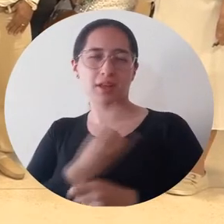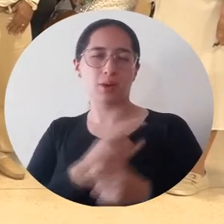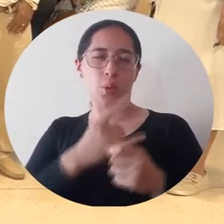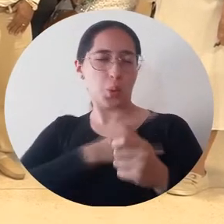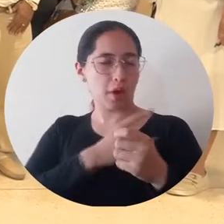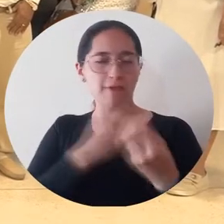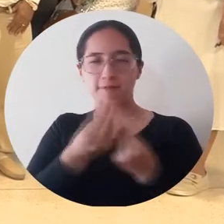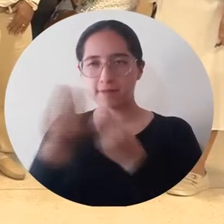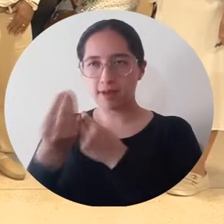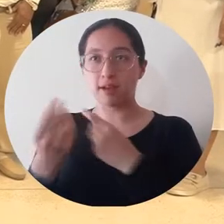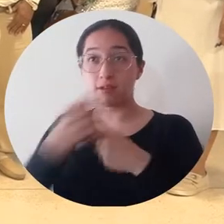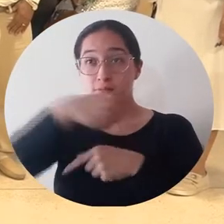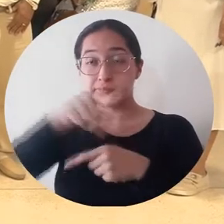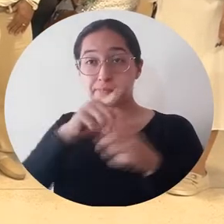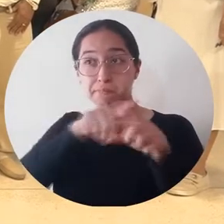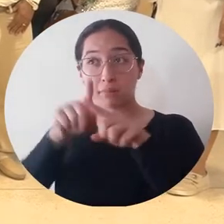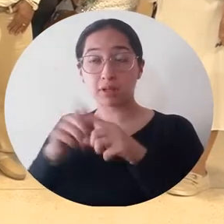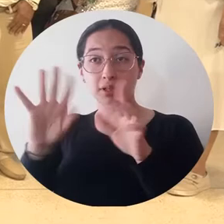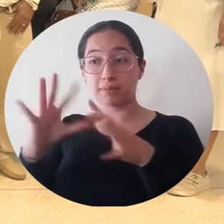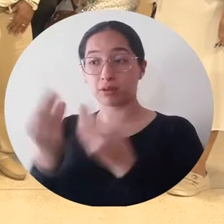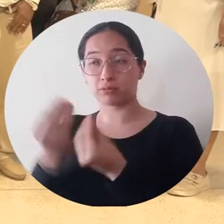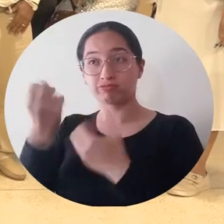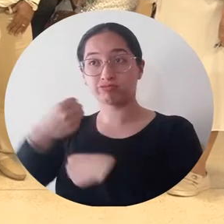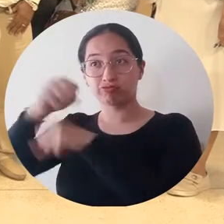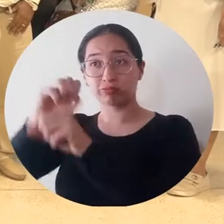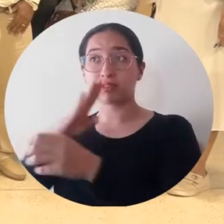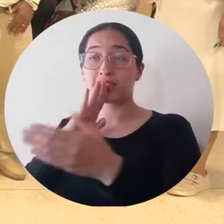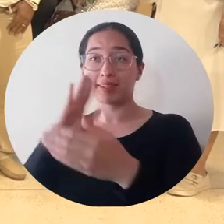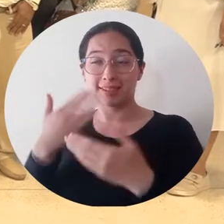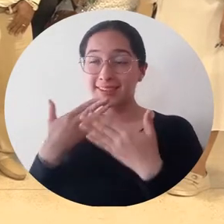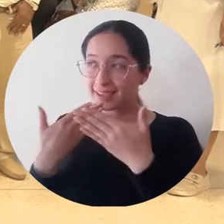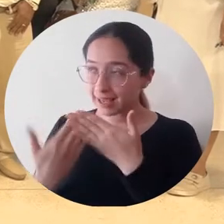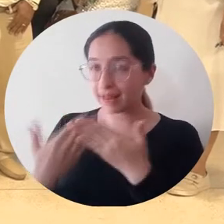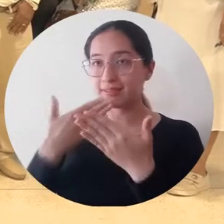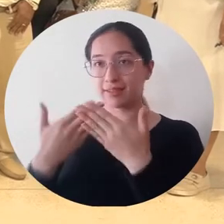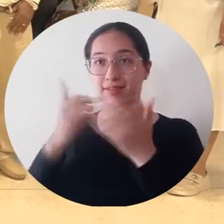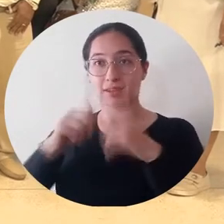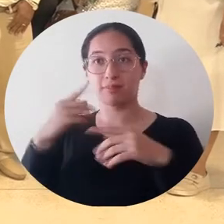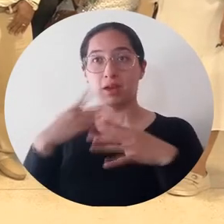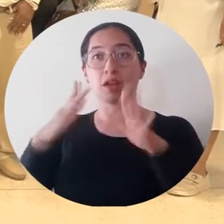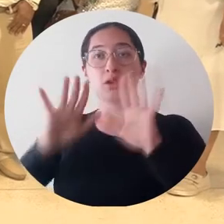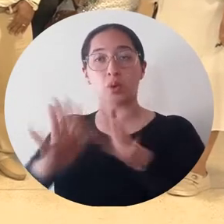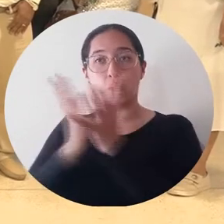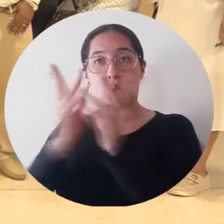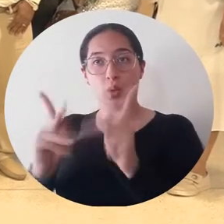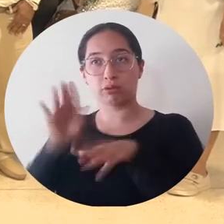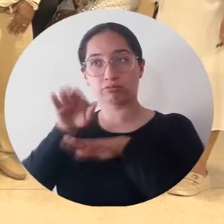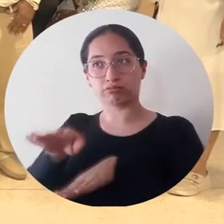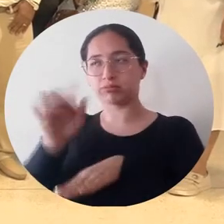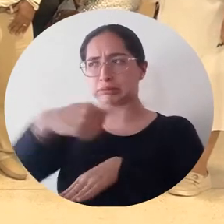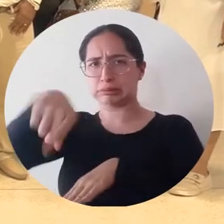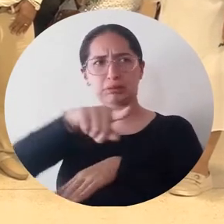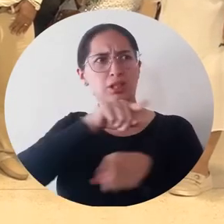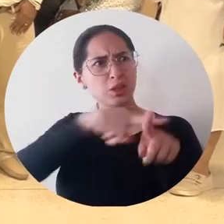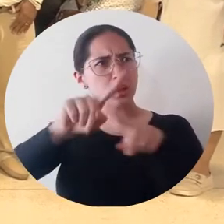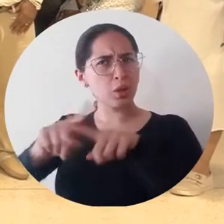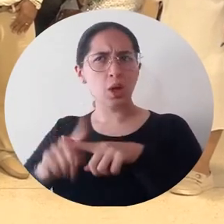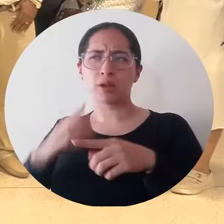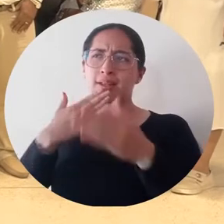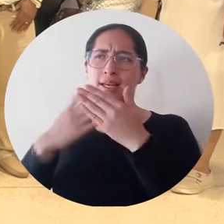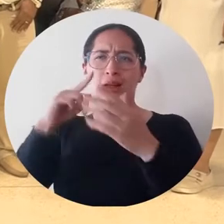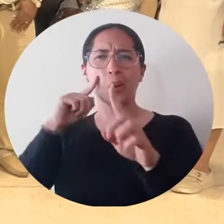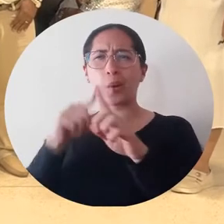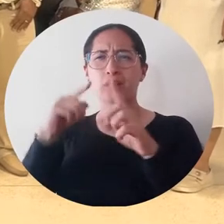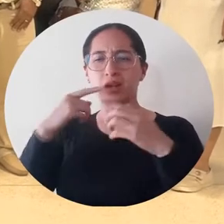sindicatos también que se han unido a esta causa que hemos emprendido por el respeto a los bienes, a la vida y a la integridad de nuestros estudiantes, de los